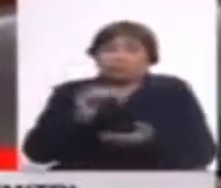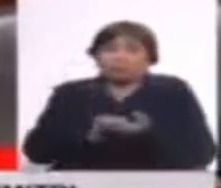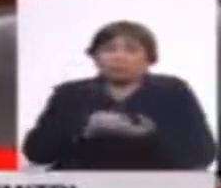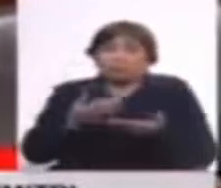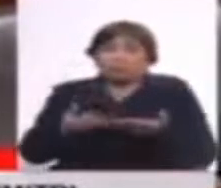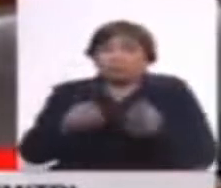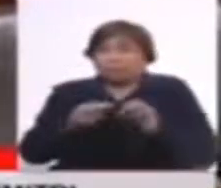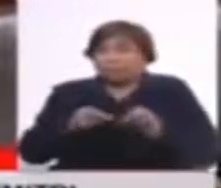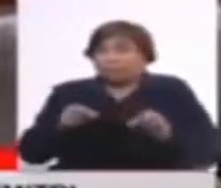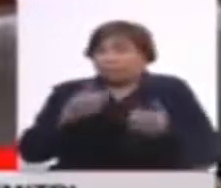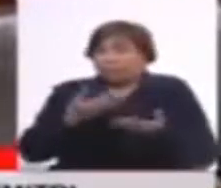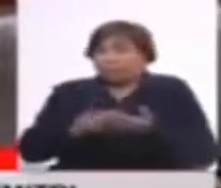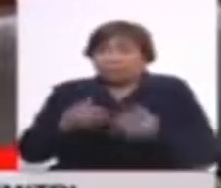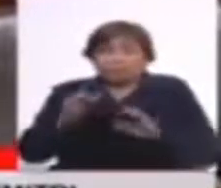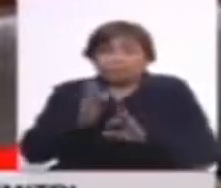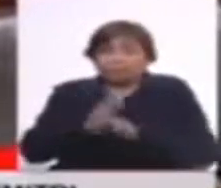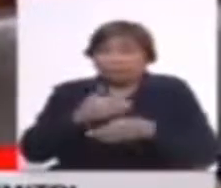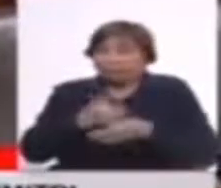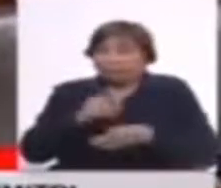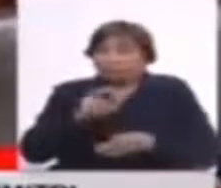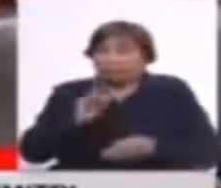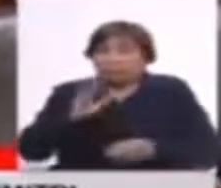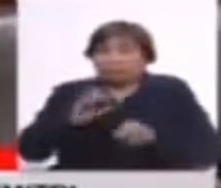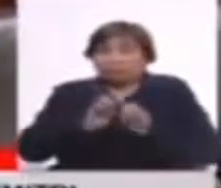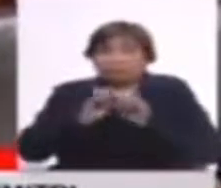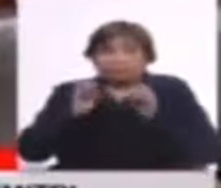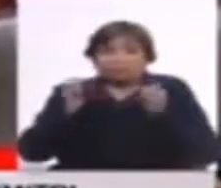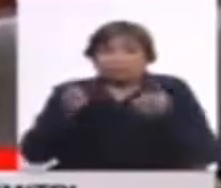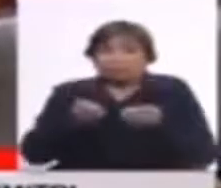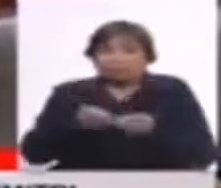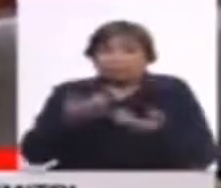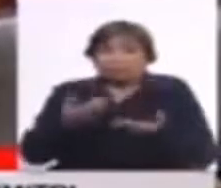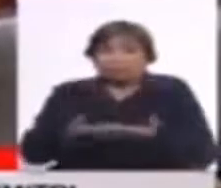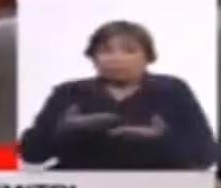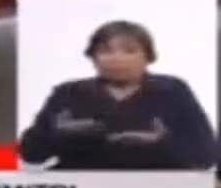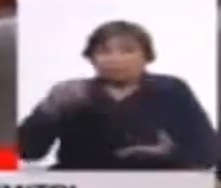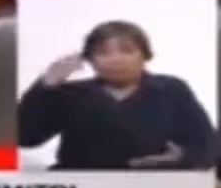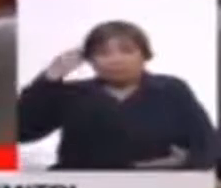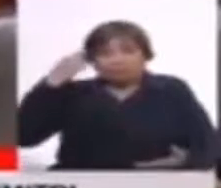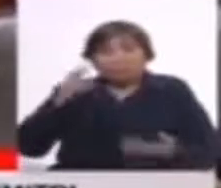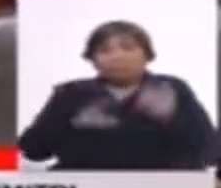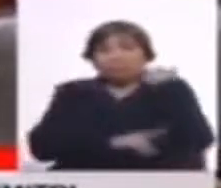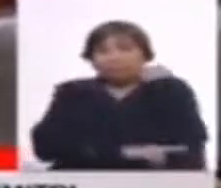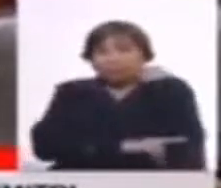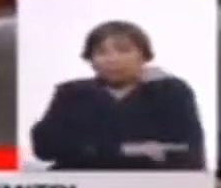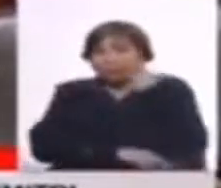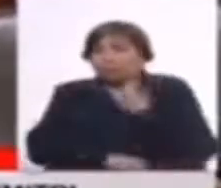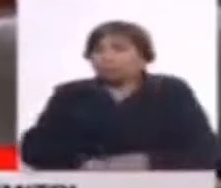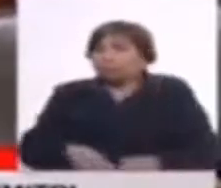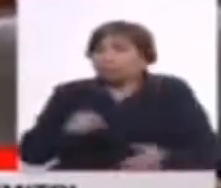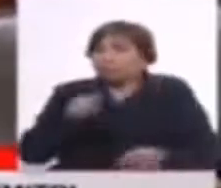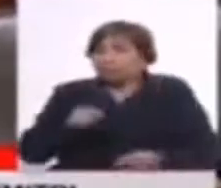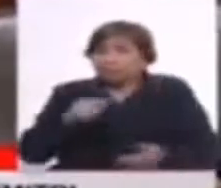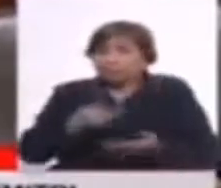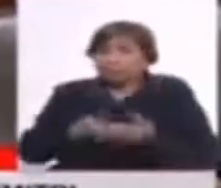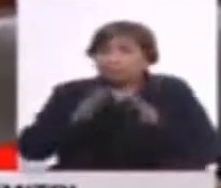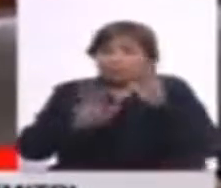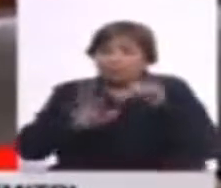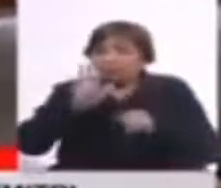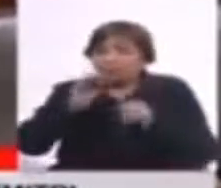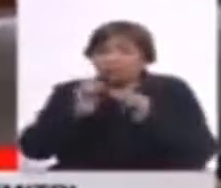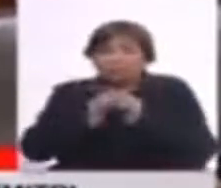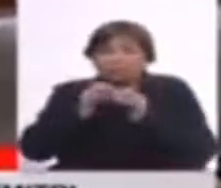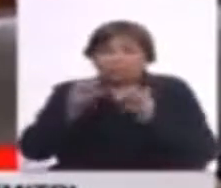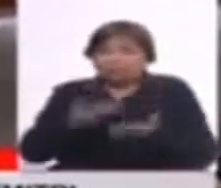plan no lo formula él y su equipo, sino la Policía Nacional. A 15 días en el